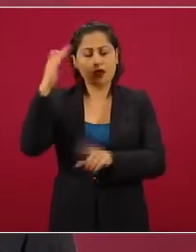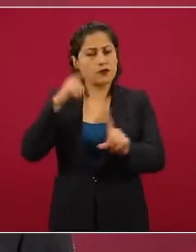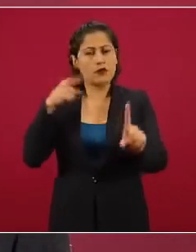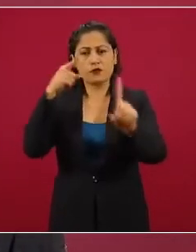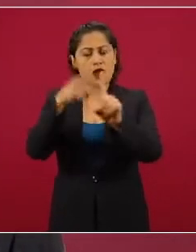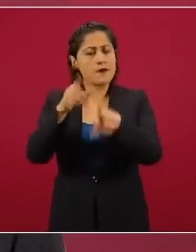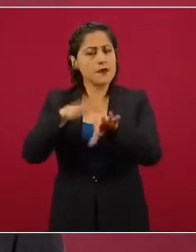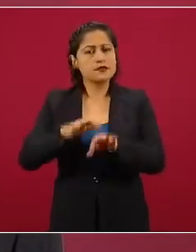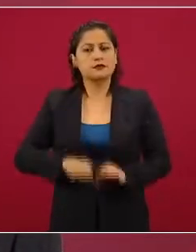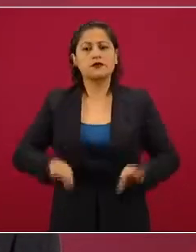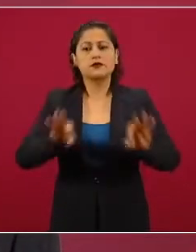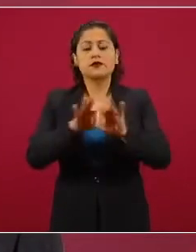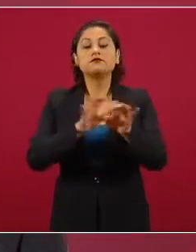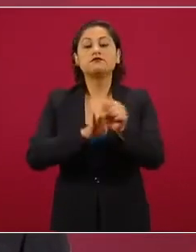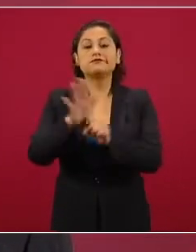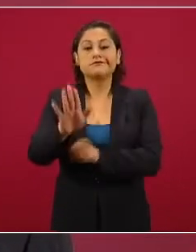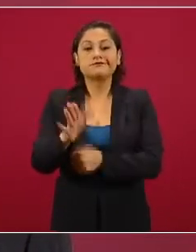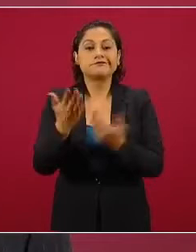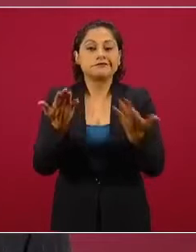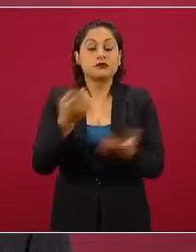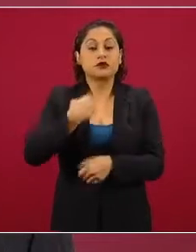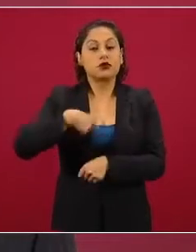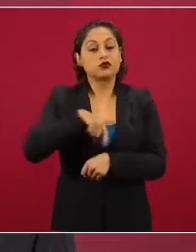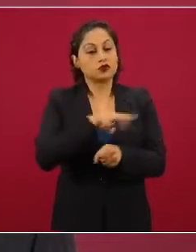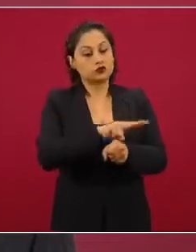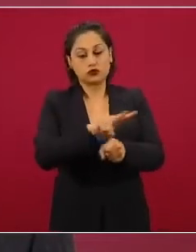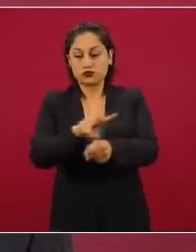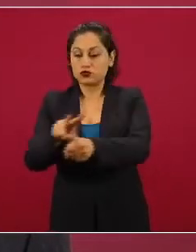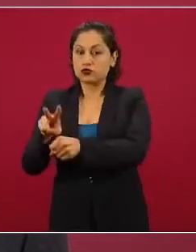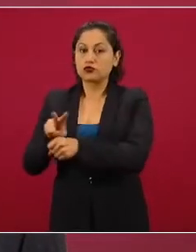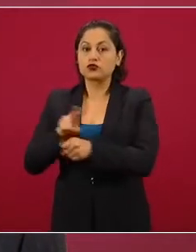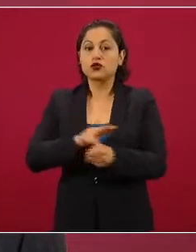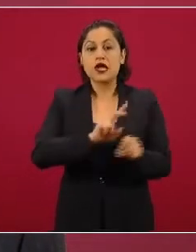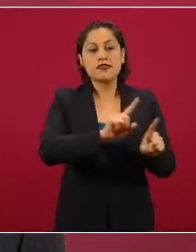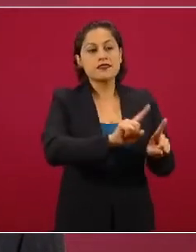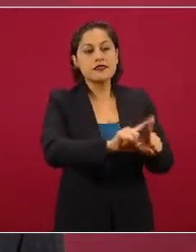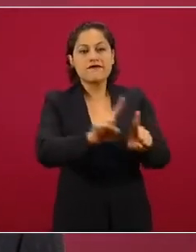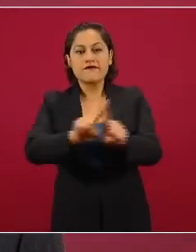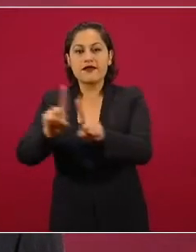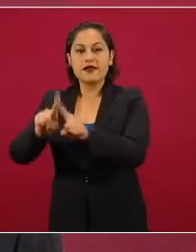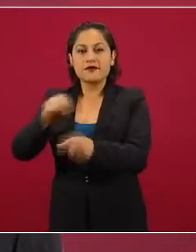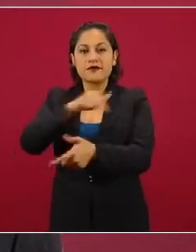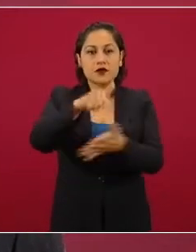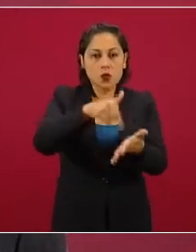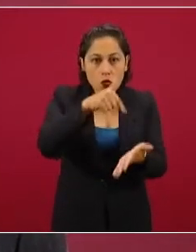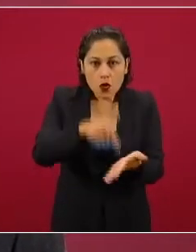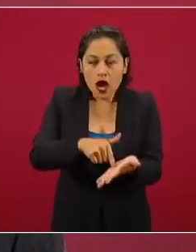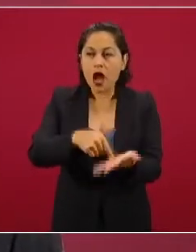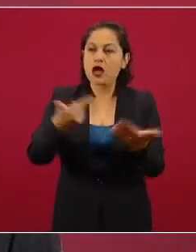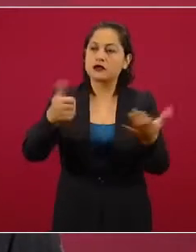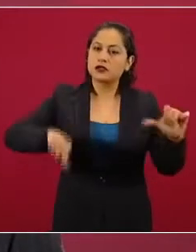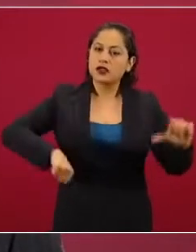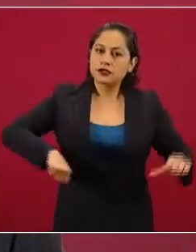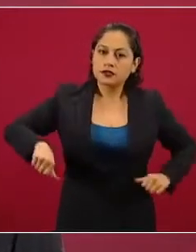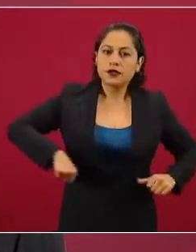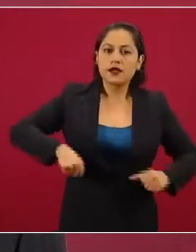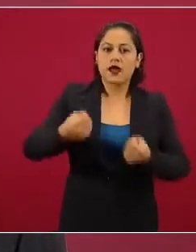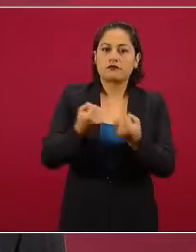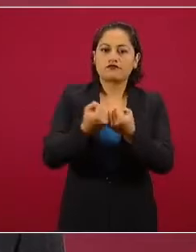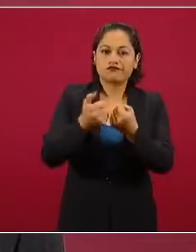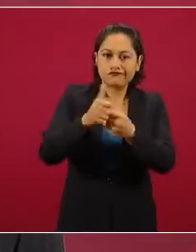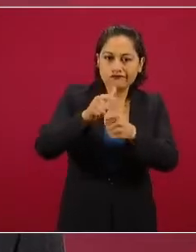manera cuidadosa el proceso de apertura de las distintas actividades sociales, económicas,